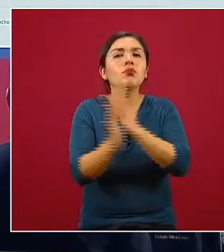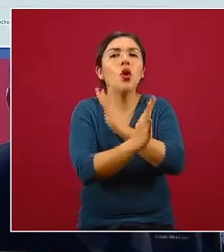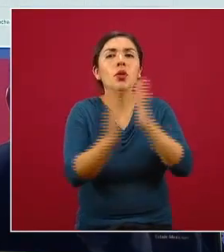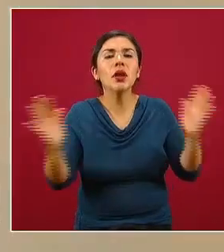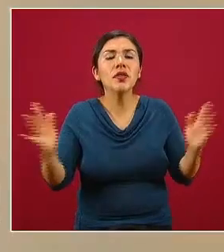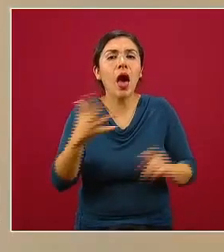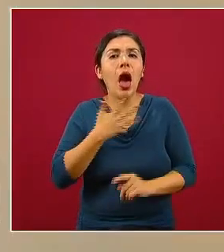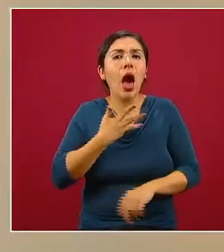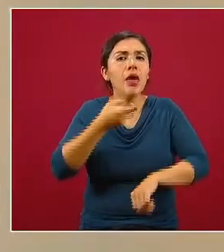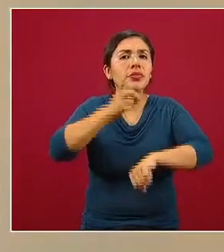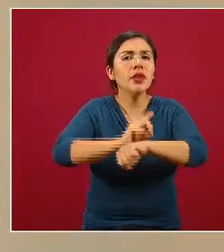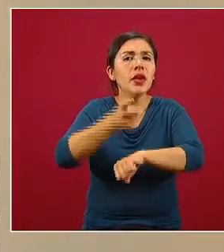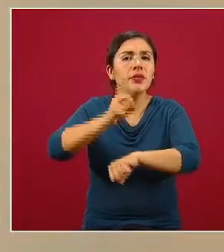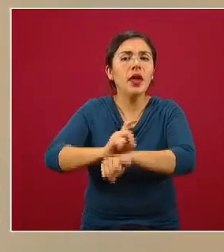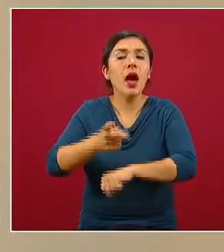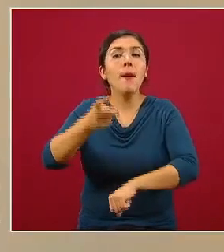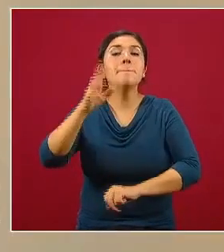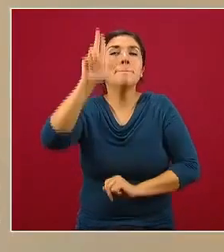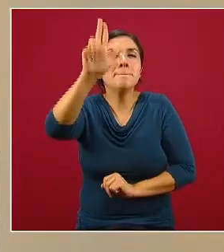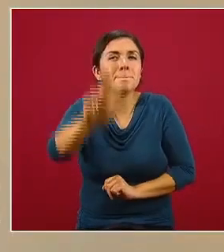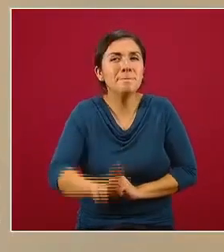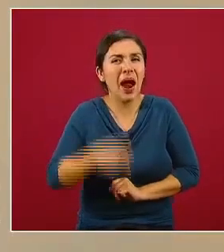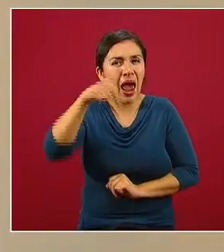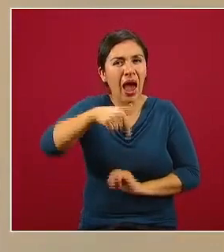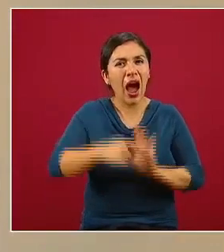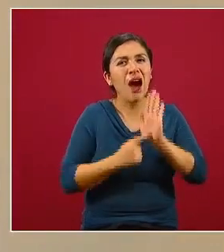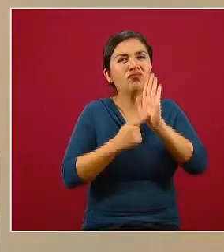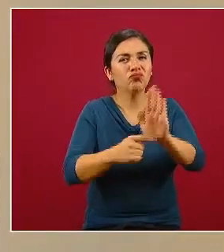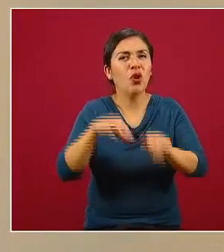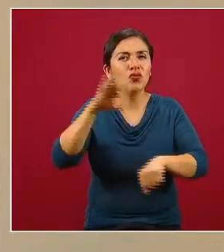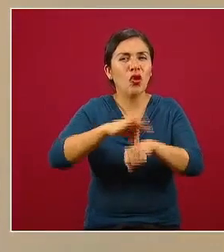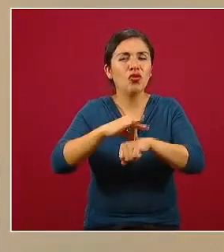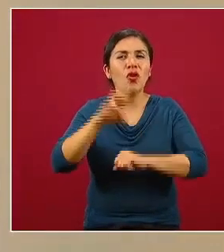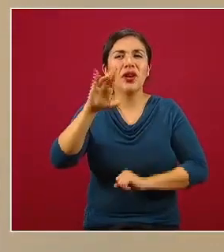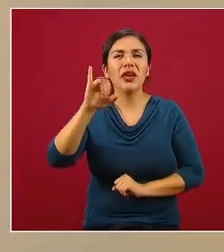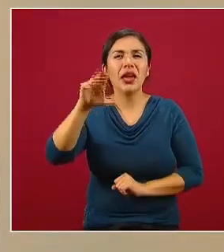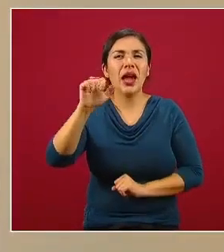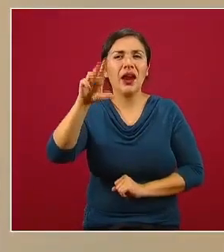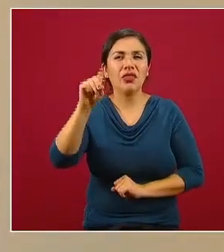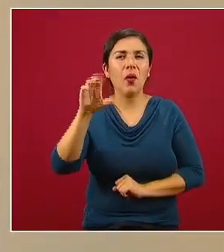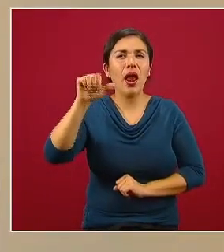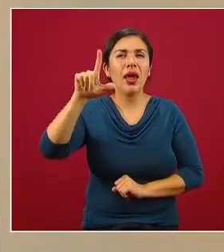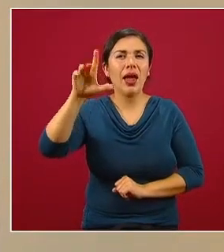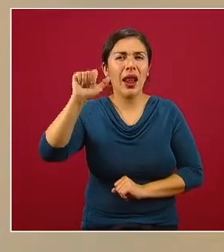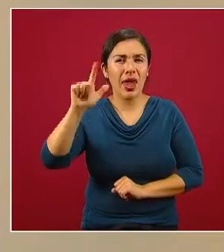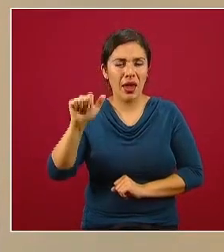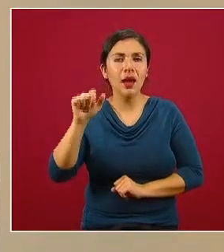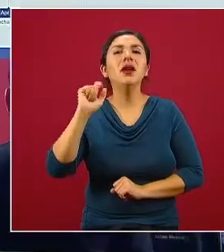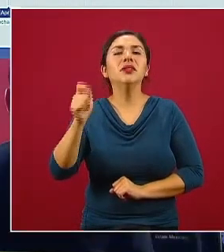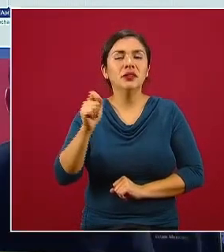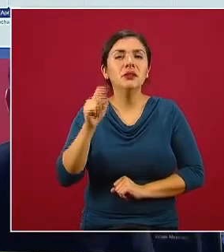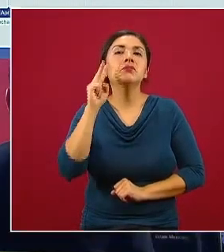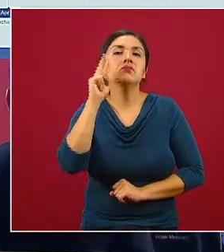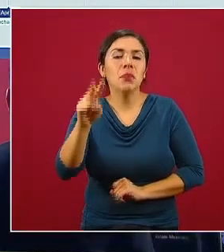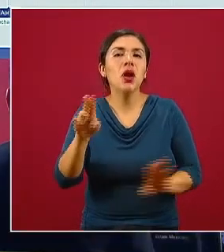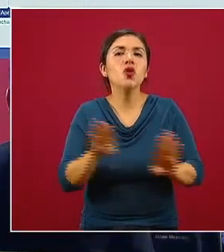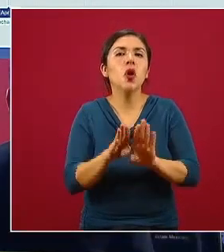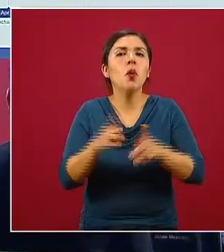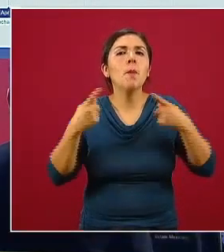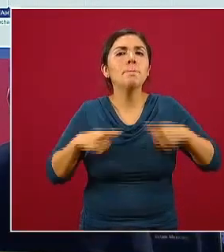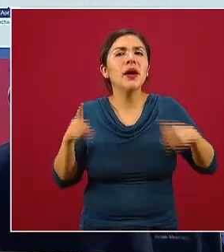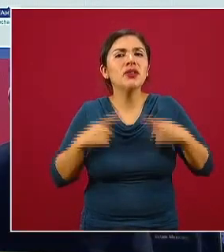presenta todos los martes por el doctor Ricardo Cortés Alcalá, en el que pues vemos la